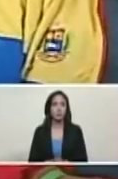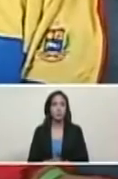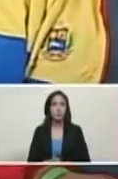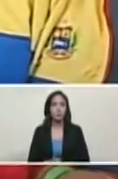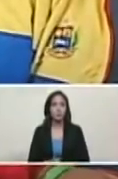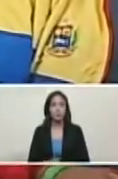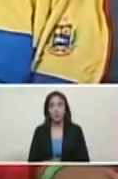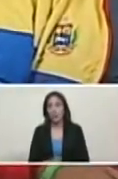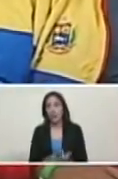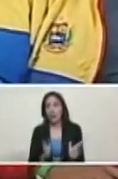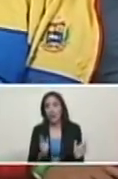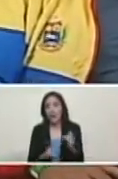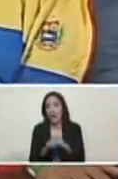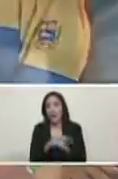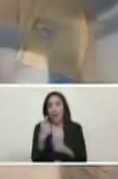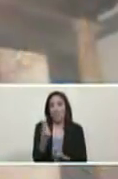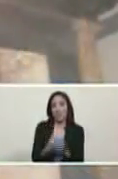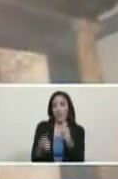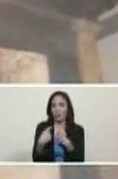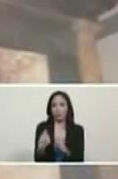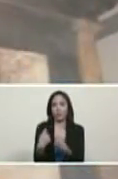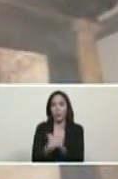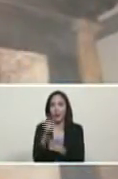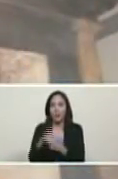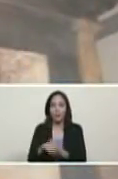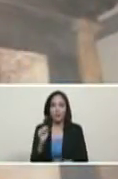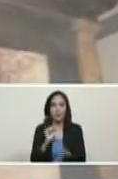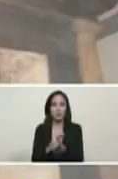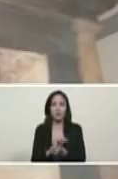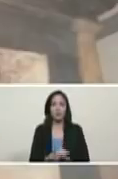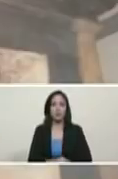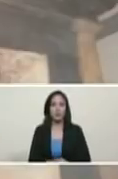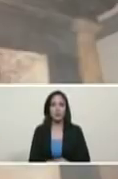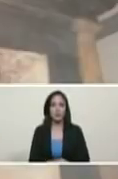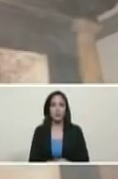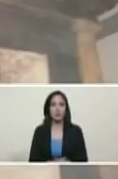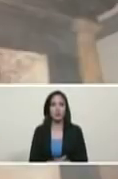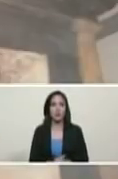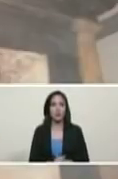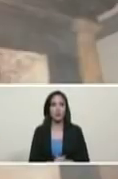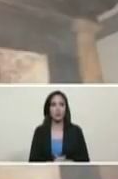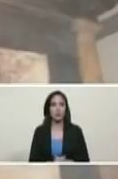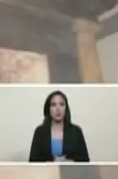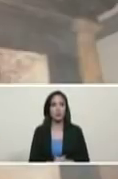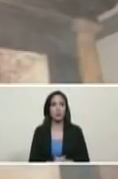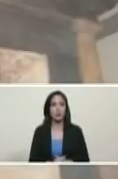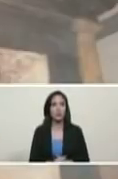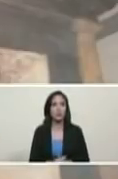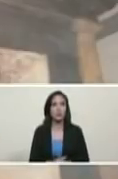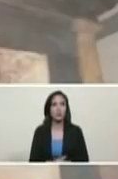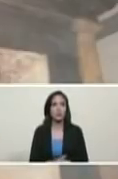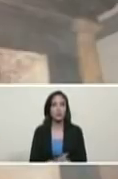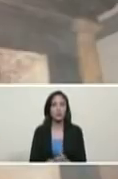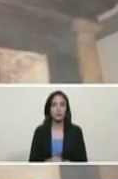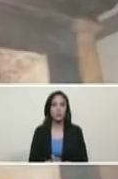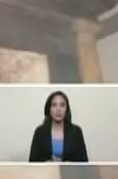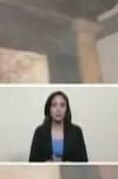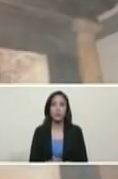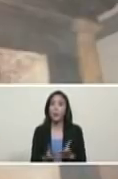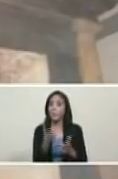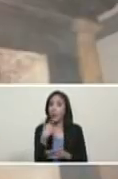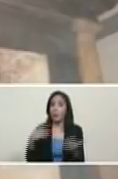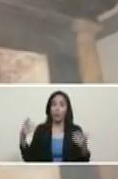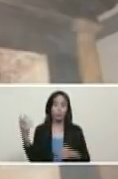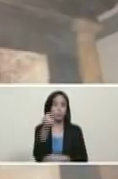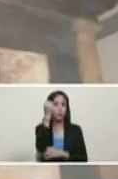Y a quienes le financian. Y a quienes lo financian. Vamos a llegar hasta lo